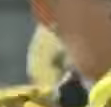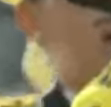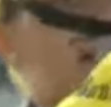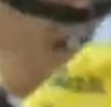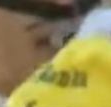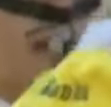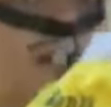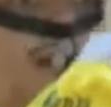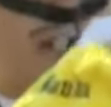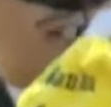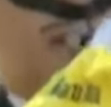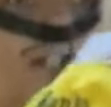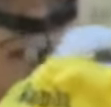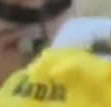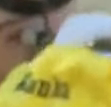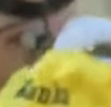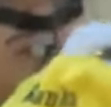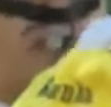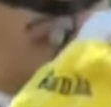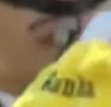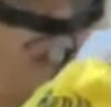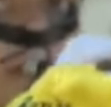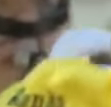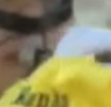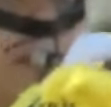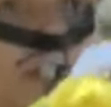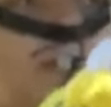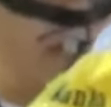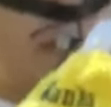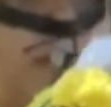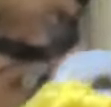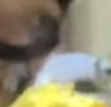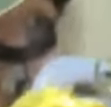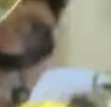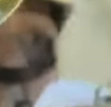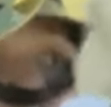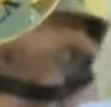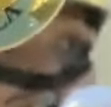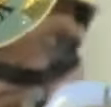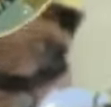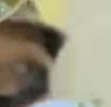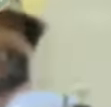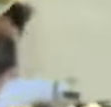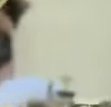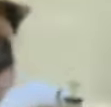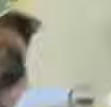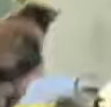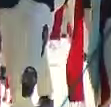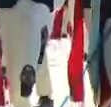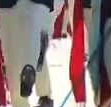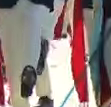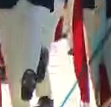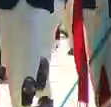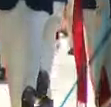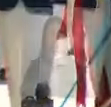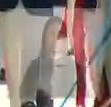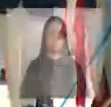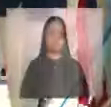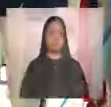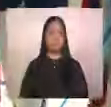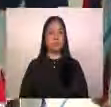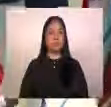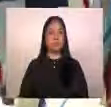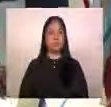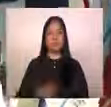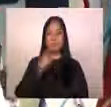frente a Palacio Nacional, la bandera nacional y las banderas que identifican a la comunidad educativa del Liceo